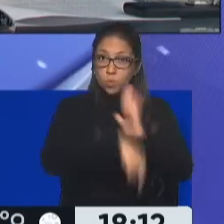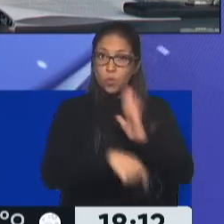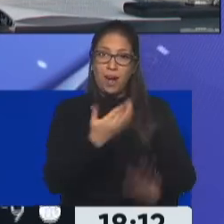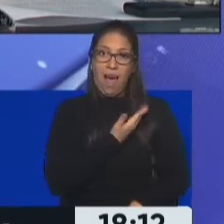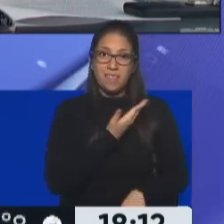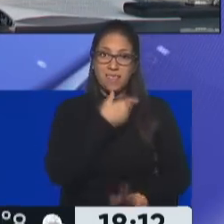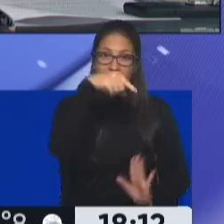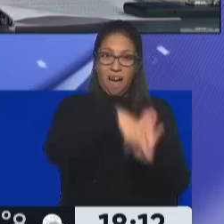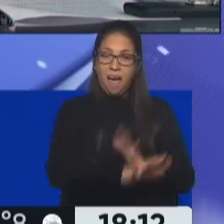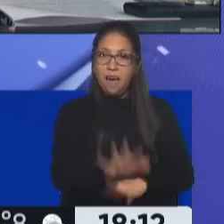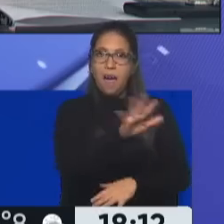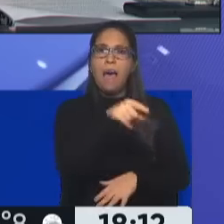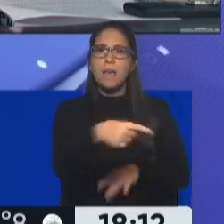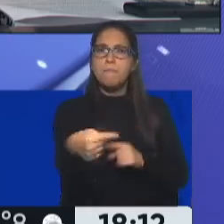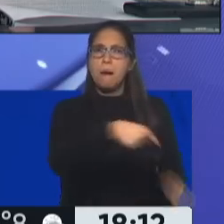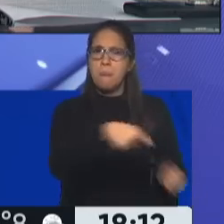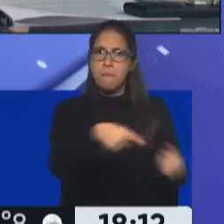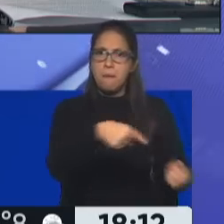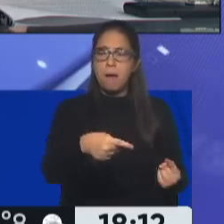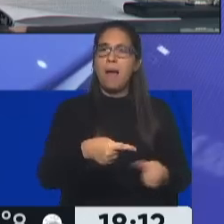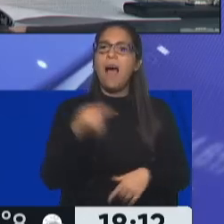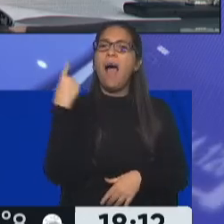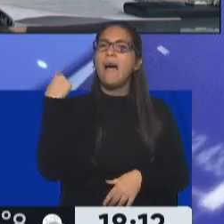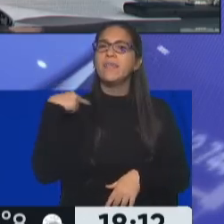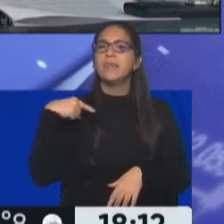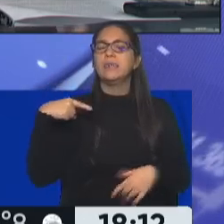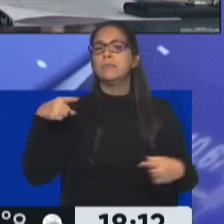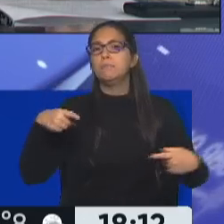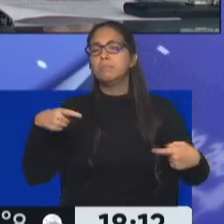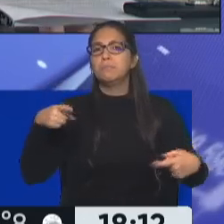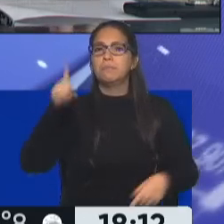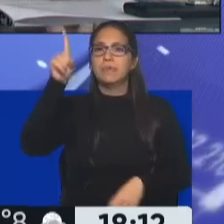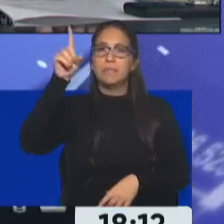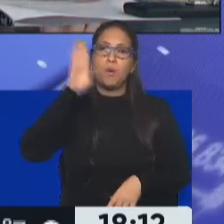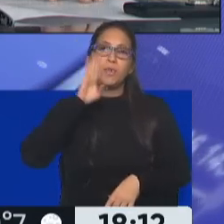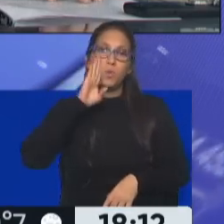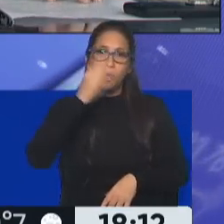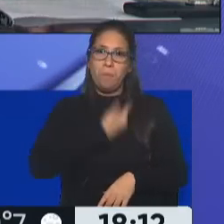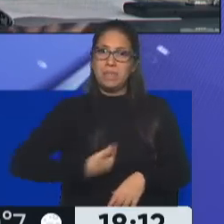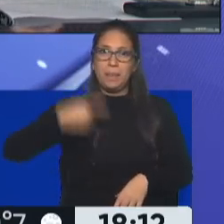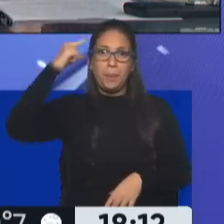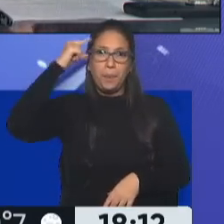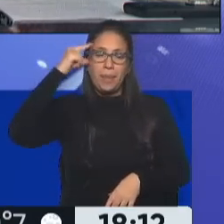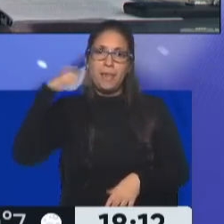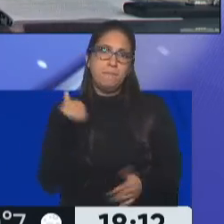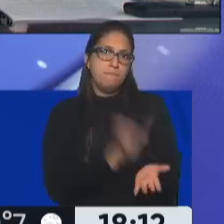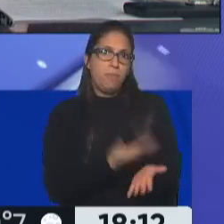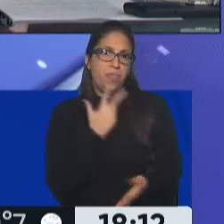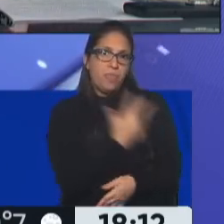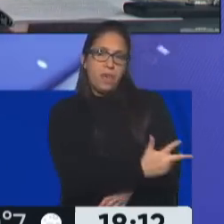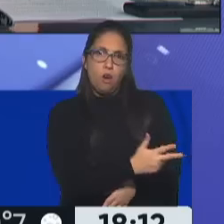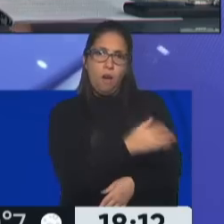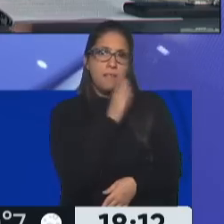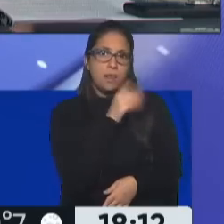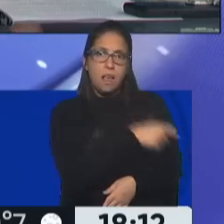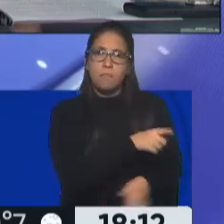Franja de Gaza, que había generado algún dilema con Estados Unidos, con la administración de Joe Biden particularmente, que le planteaba que no